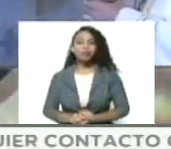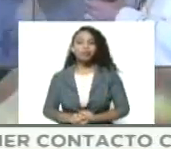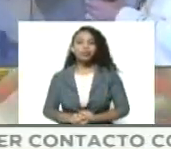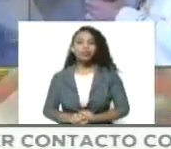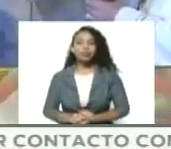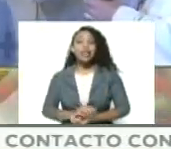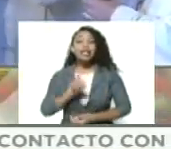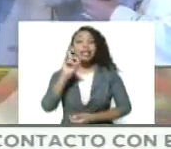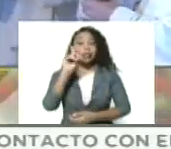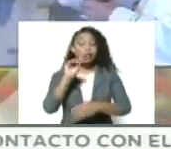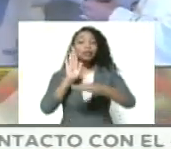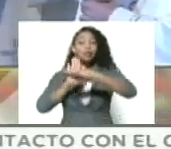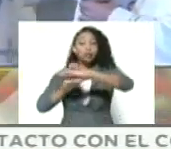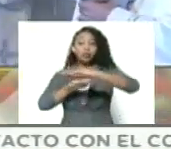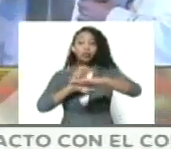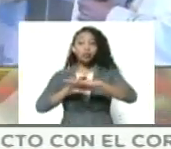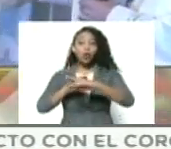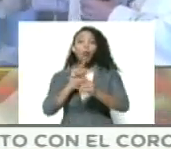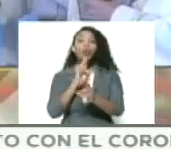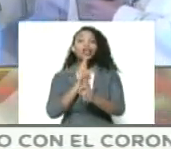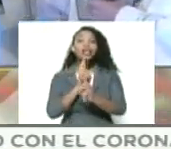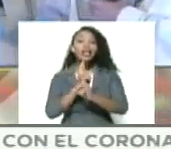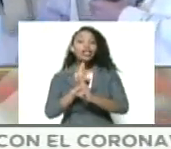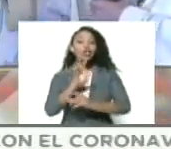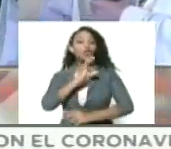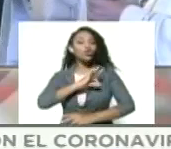También se transmitió por redes sociales.